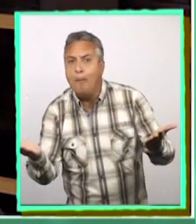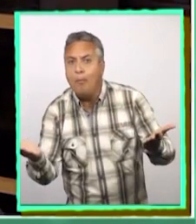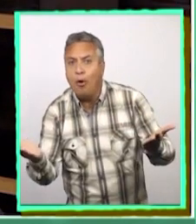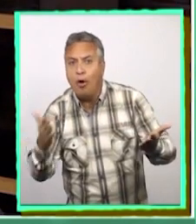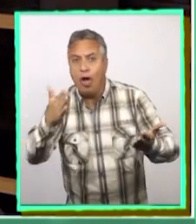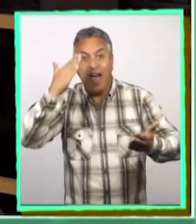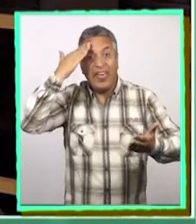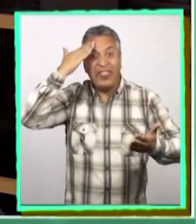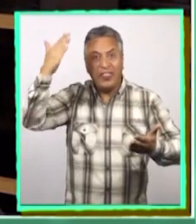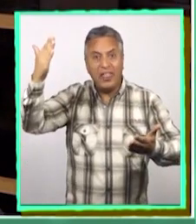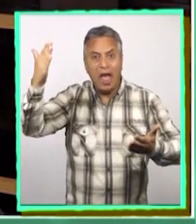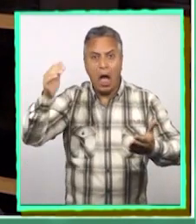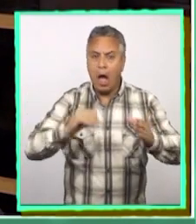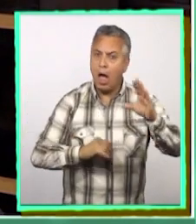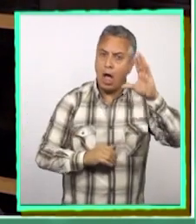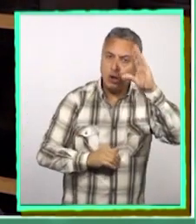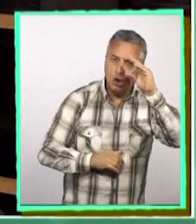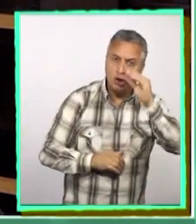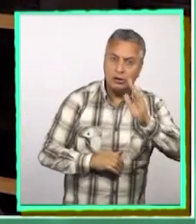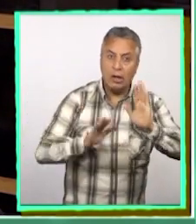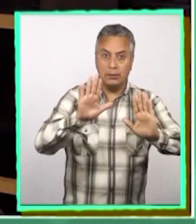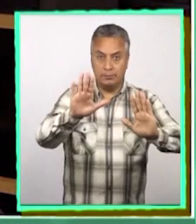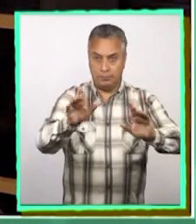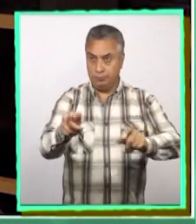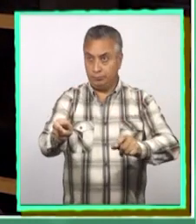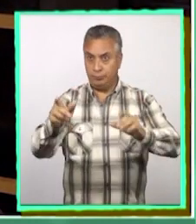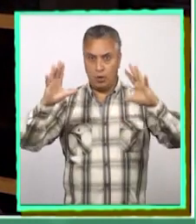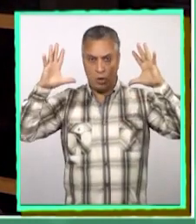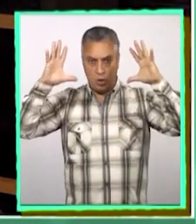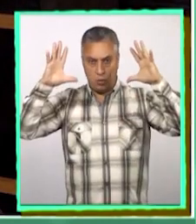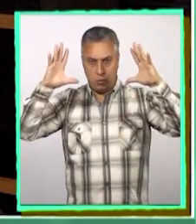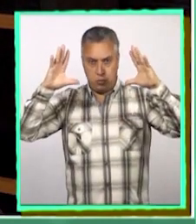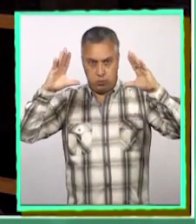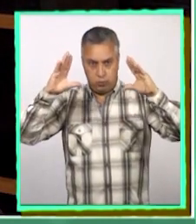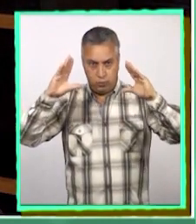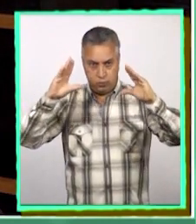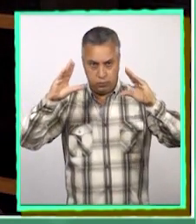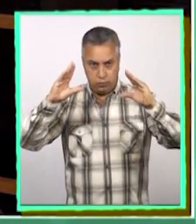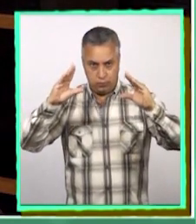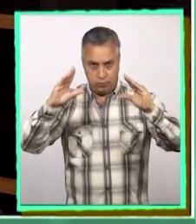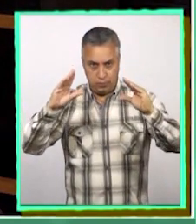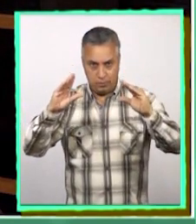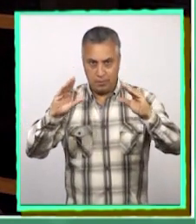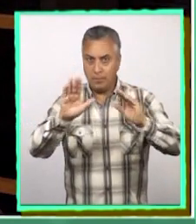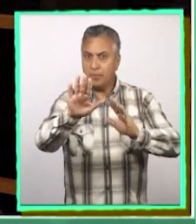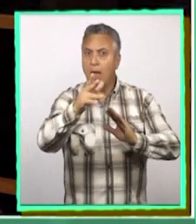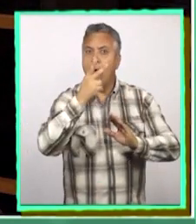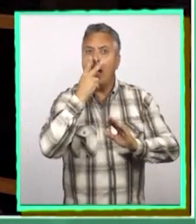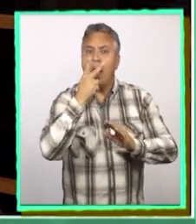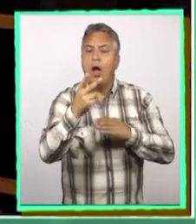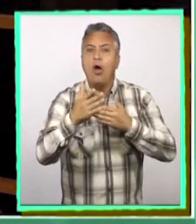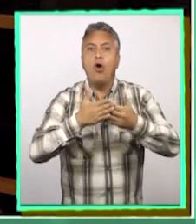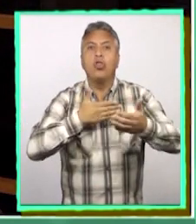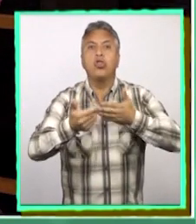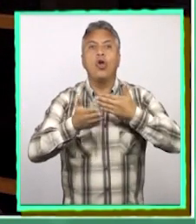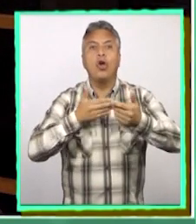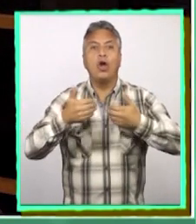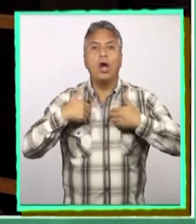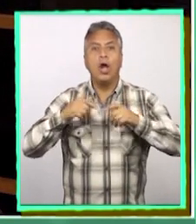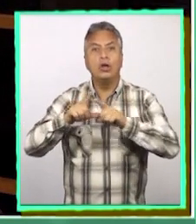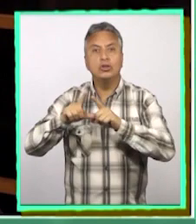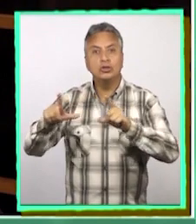noche. A ver, bajemos un poquito las luces del estudio. Eso. Y ahora, ¿dónde estaba mi